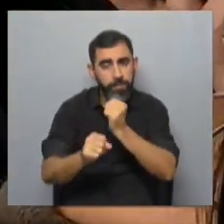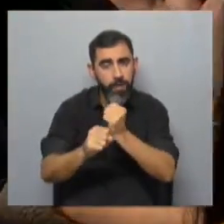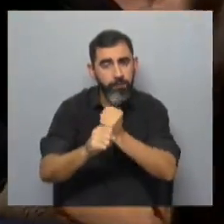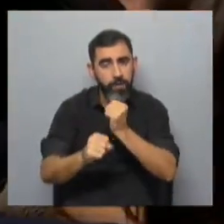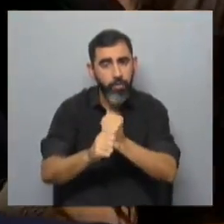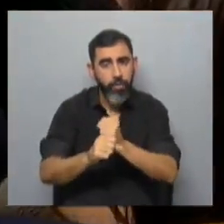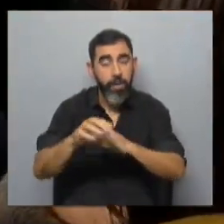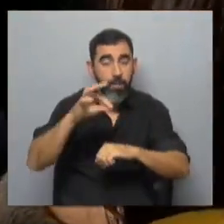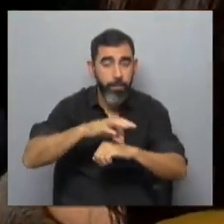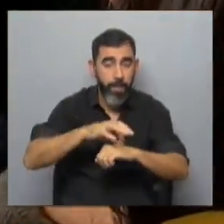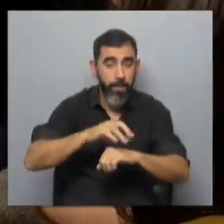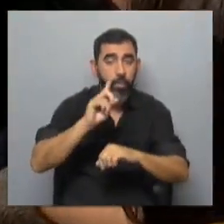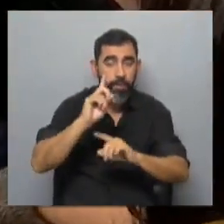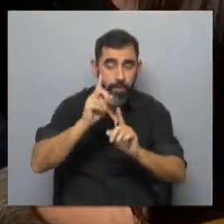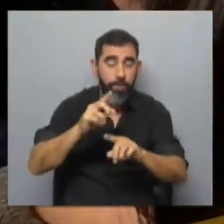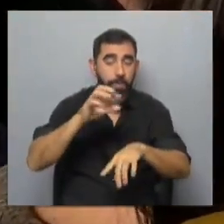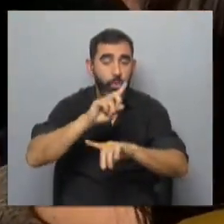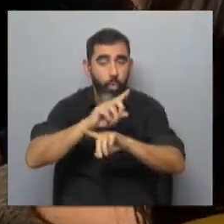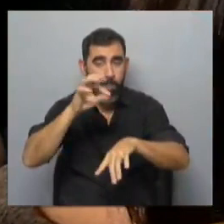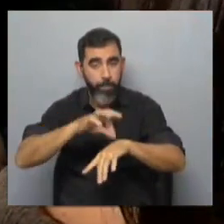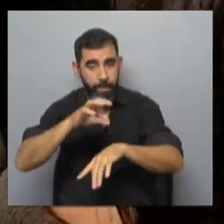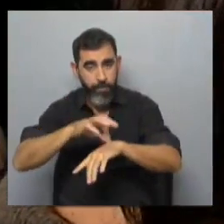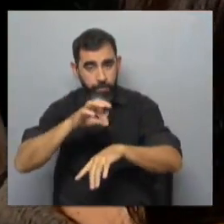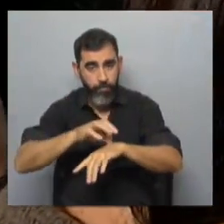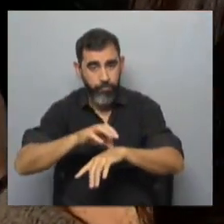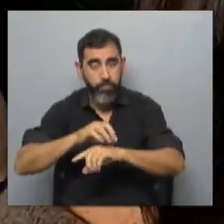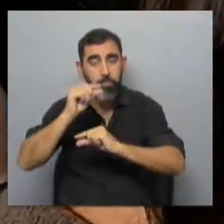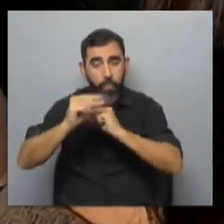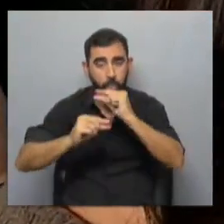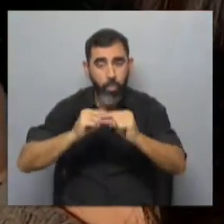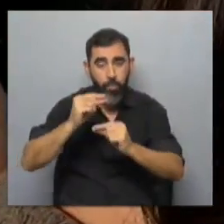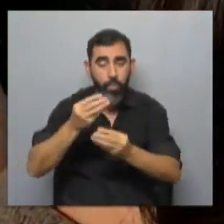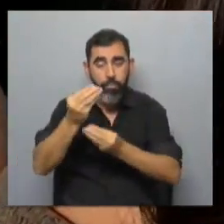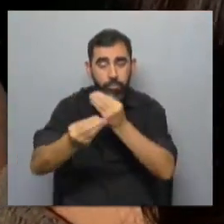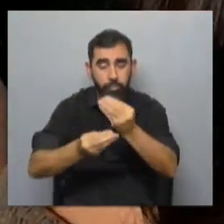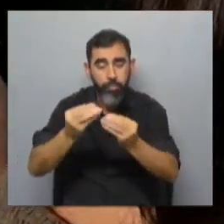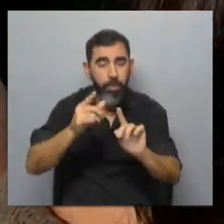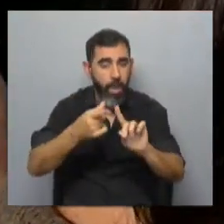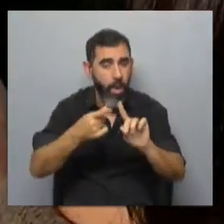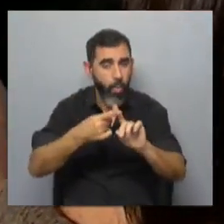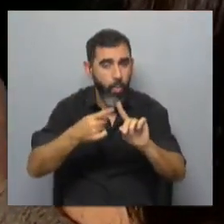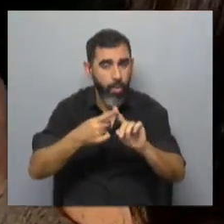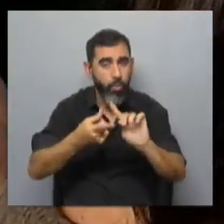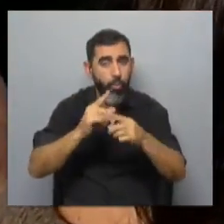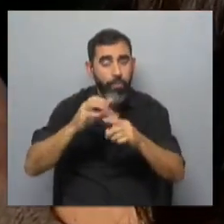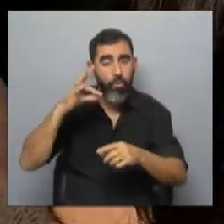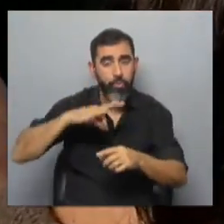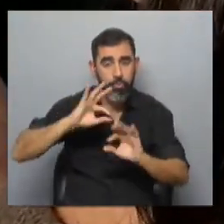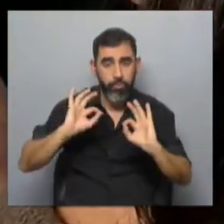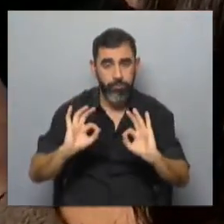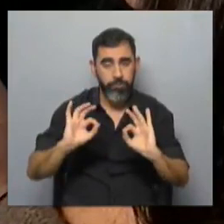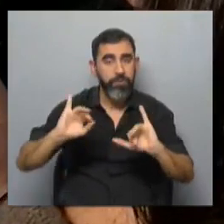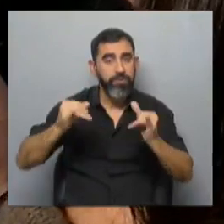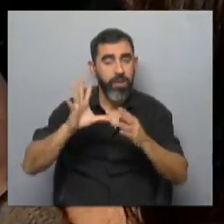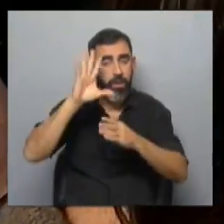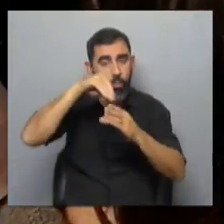los trabajadores no médicos como los trabajadores médicos, vienen incorporándose de acuerdo a lo acordado en Consejo de Salario. O sea, ya